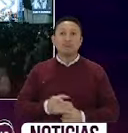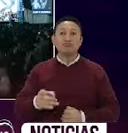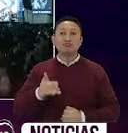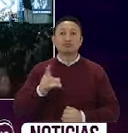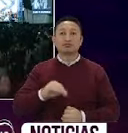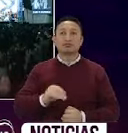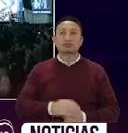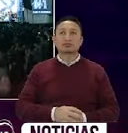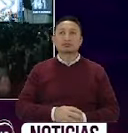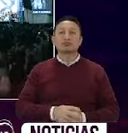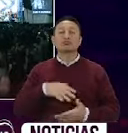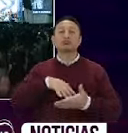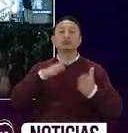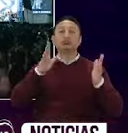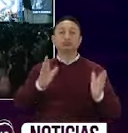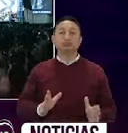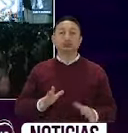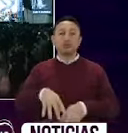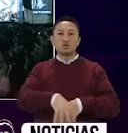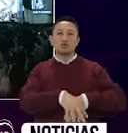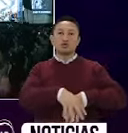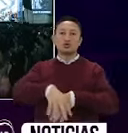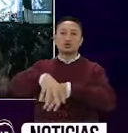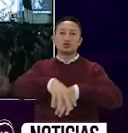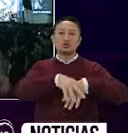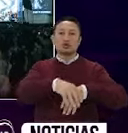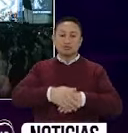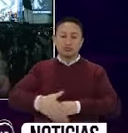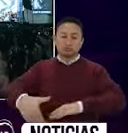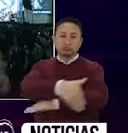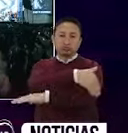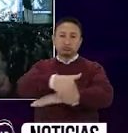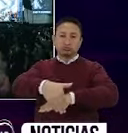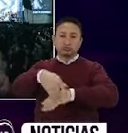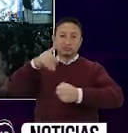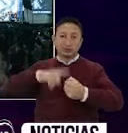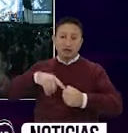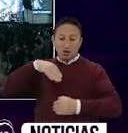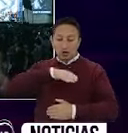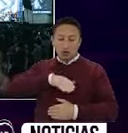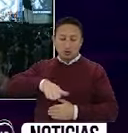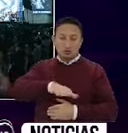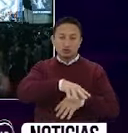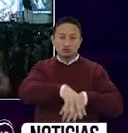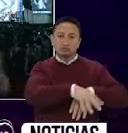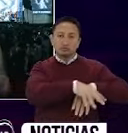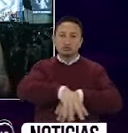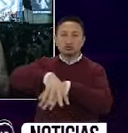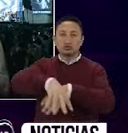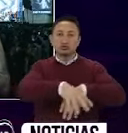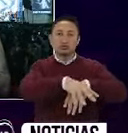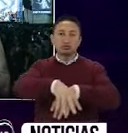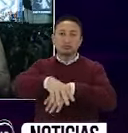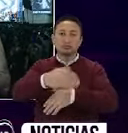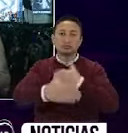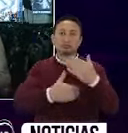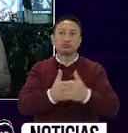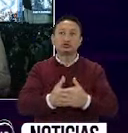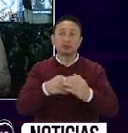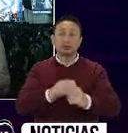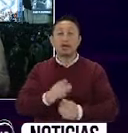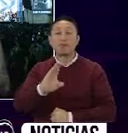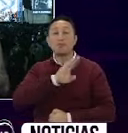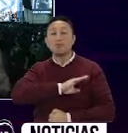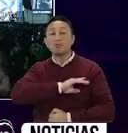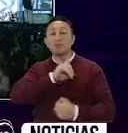saludo de los estudiantes municipales, quienes recorrieron las calles del centro histórico y luego se acercaron hacia el